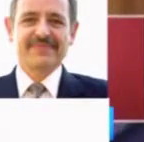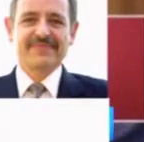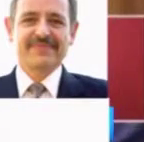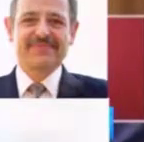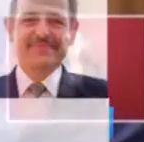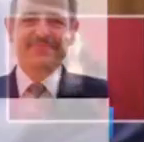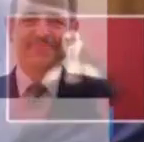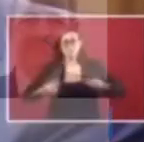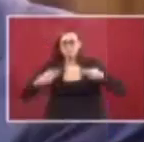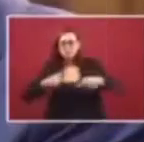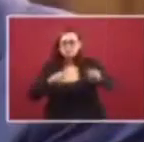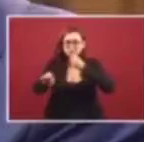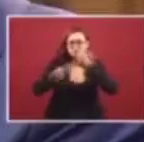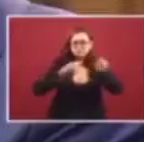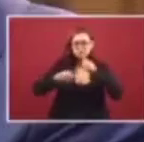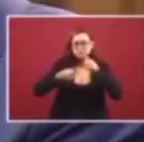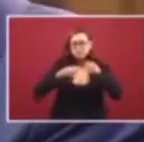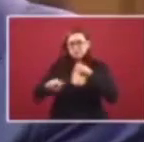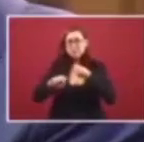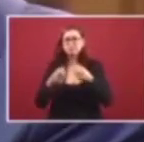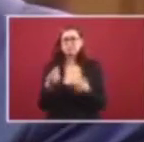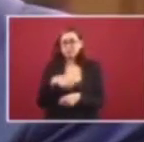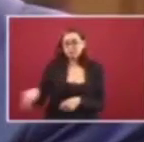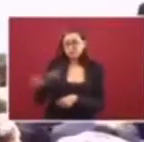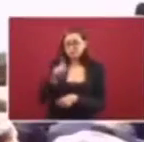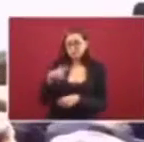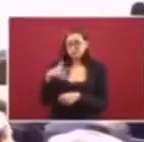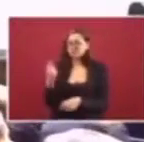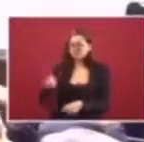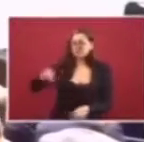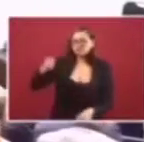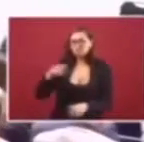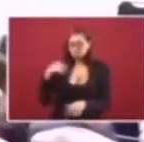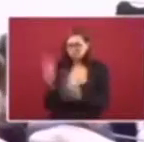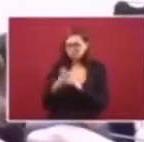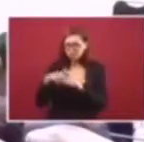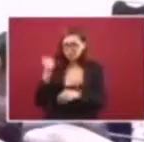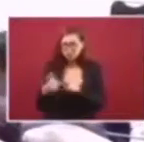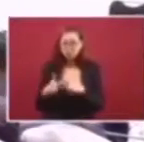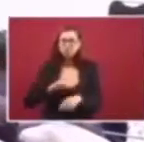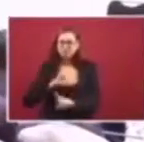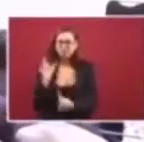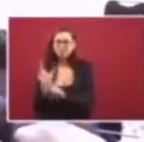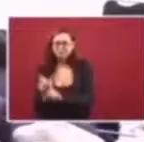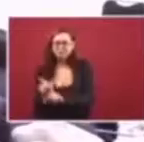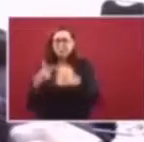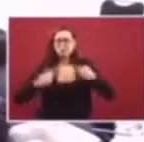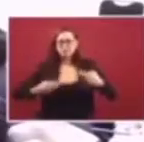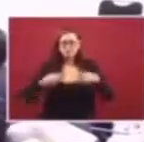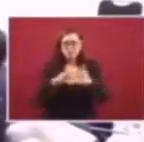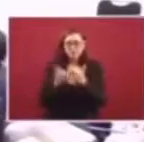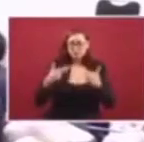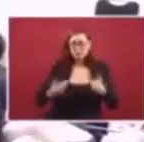delincuencia aumenta, 20,000 muertos en 9 meses. Es una situación pavorosa, sí, que está viviendo el país. Y hasta donde yo